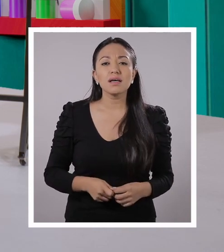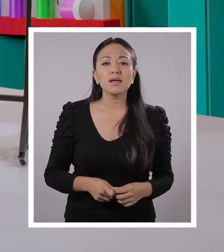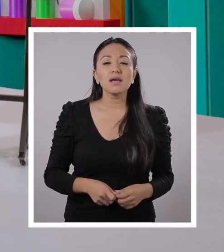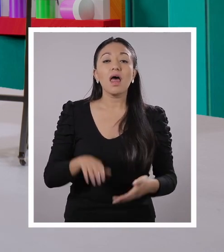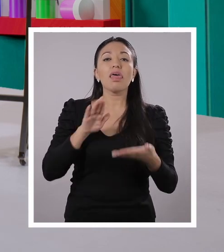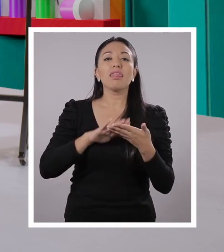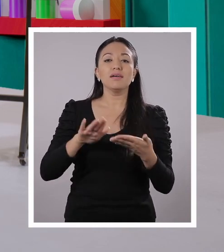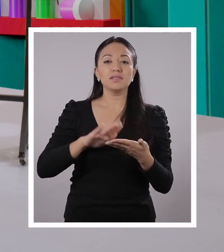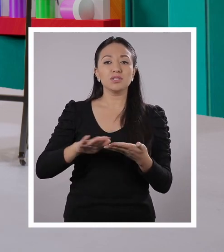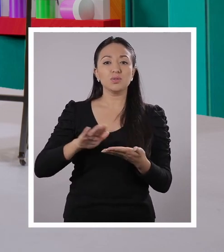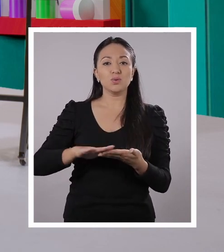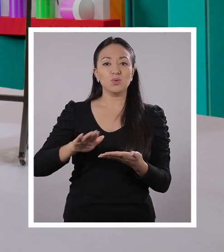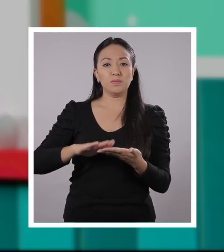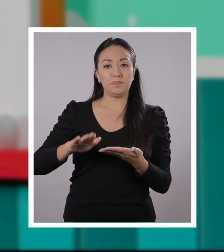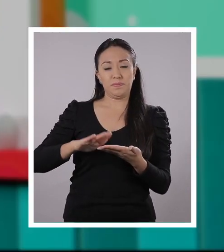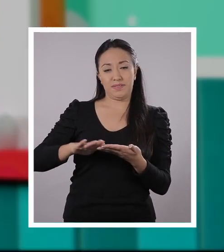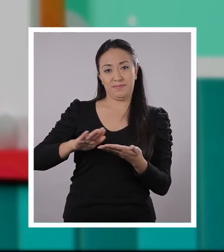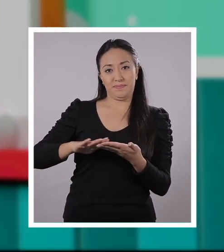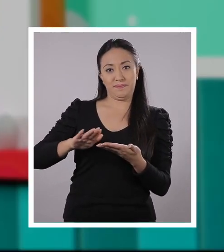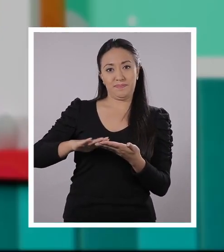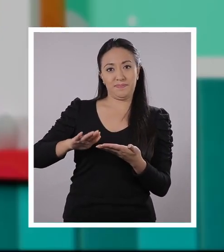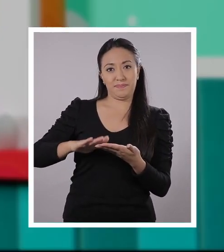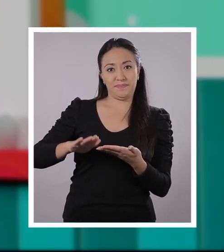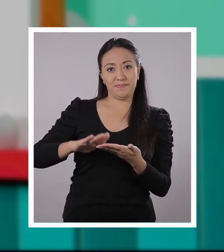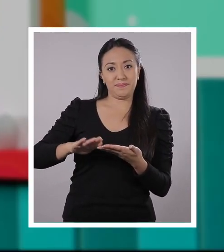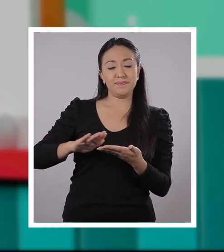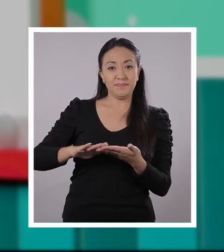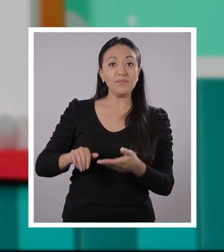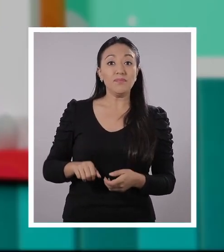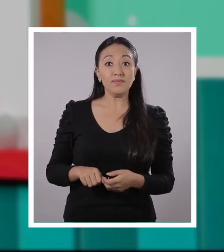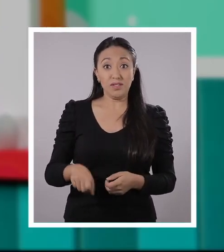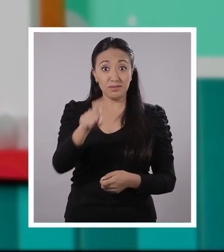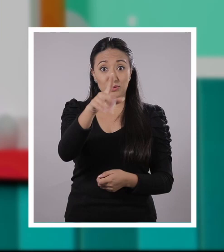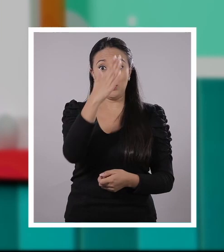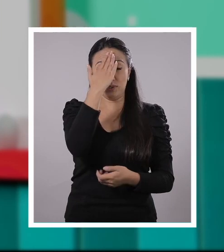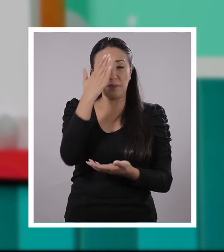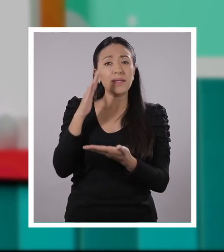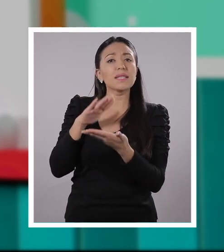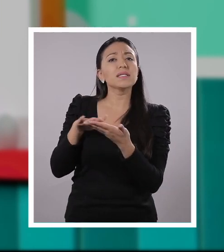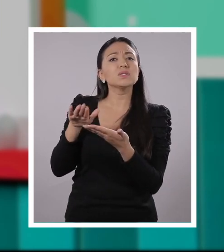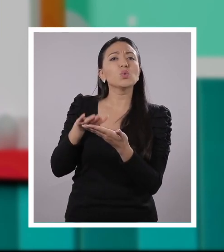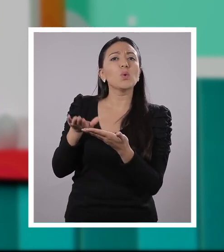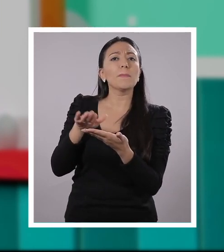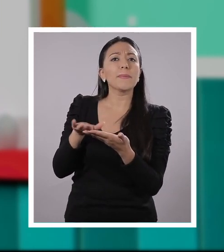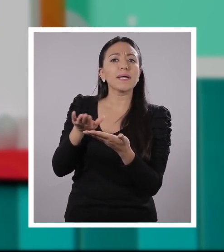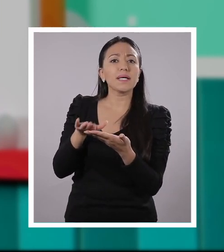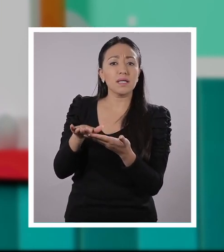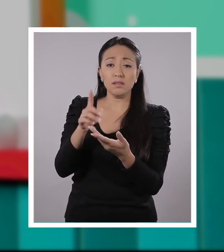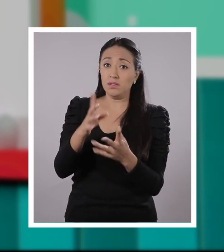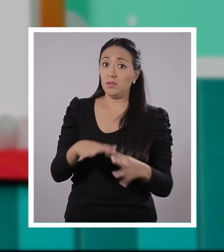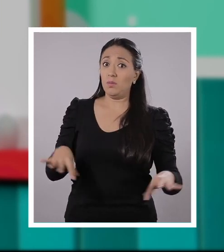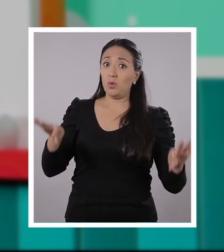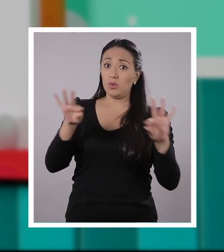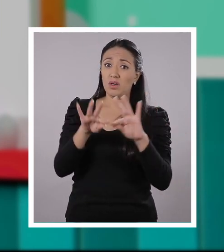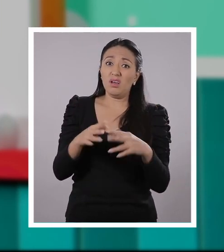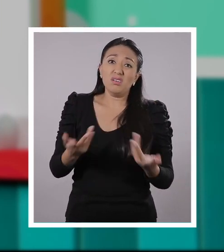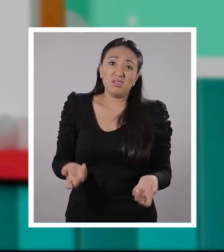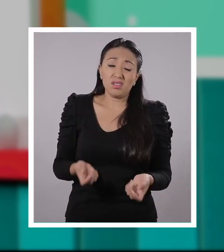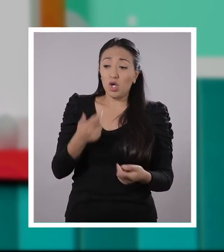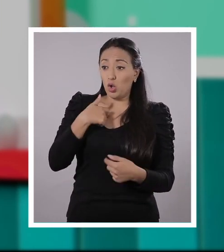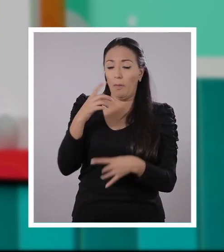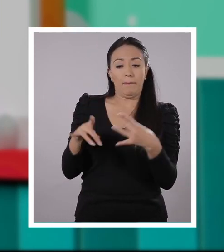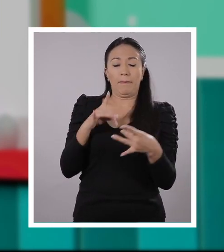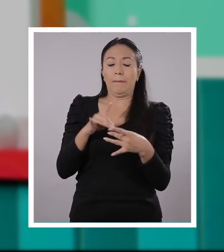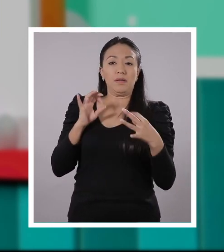aquí? Disculpe. Muy bien. ¿La han usado? Es importante disculparse. Recuerden,